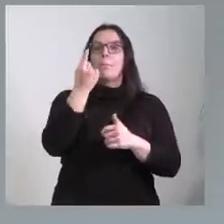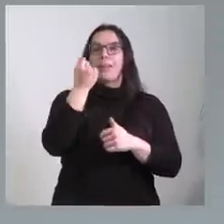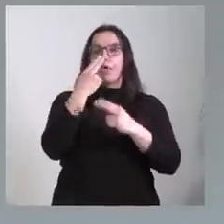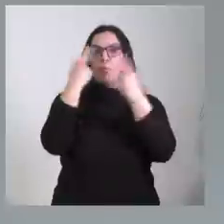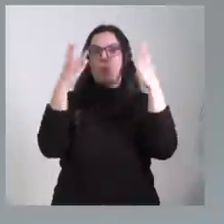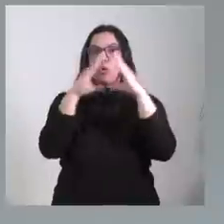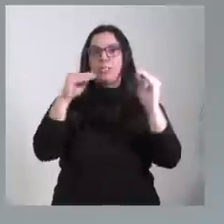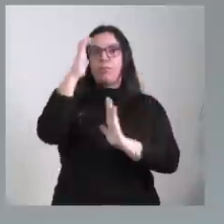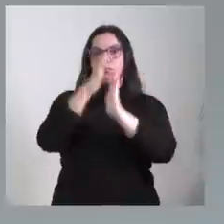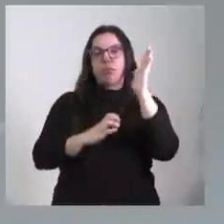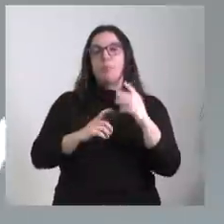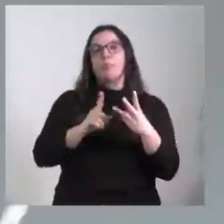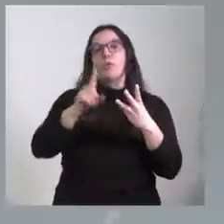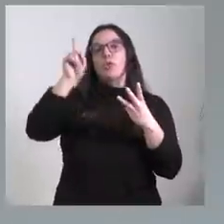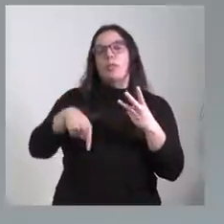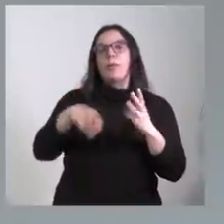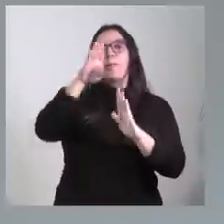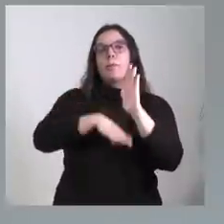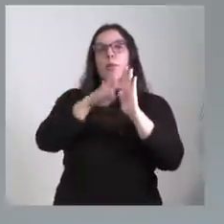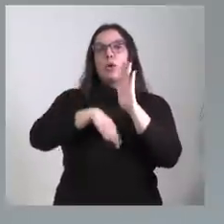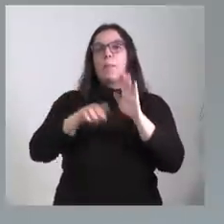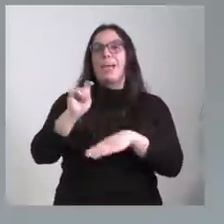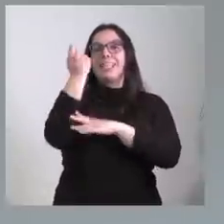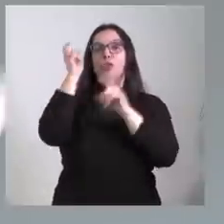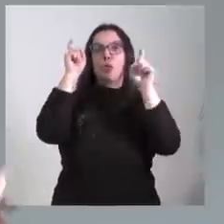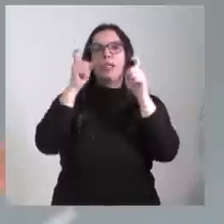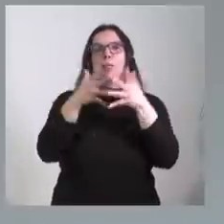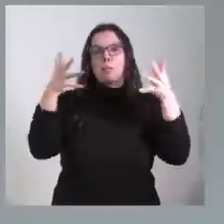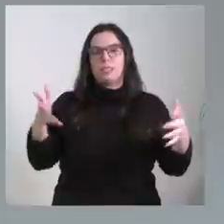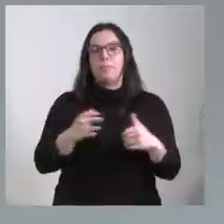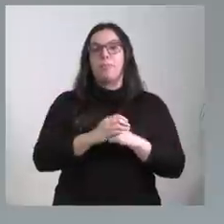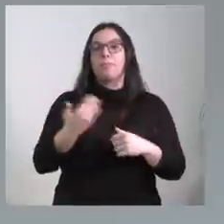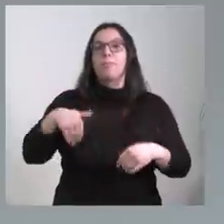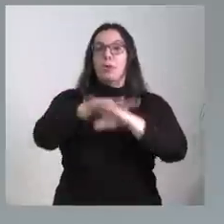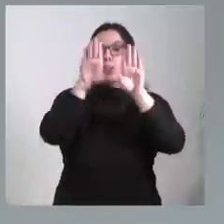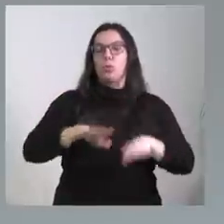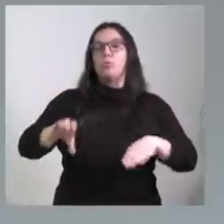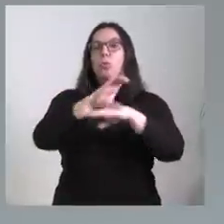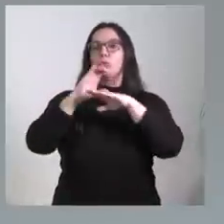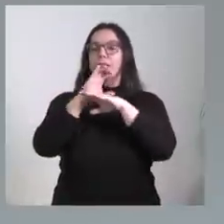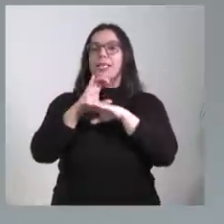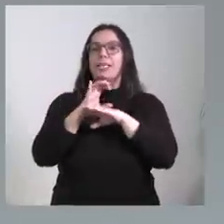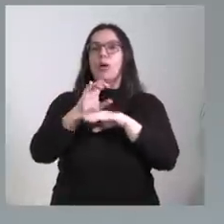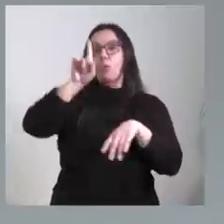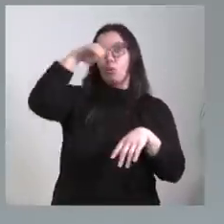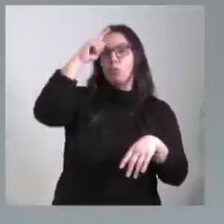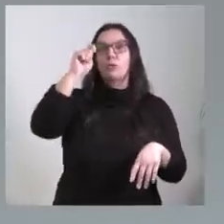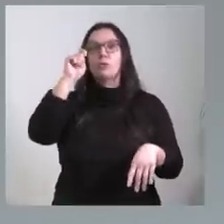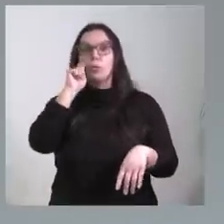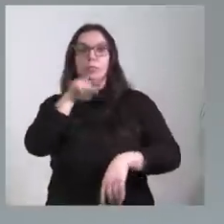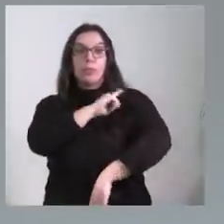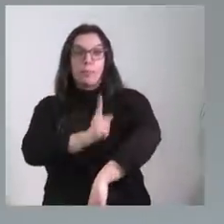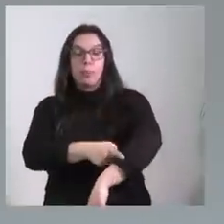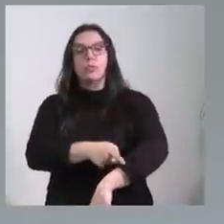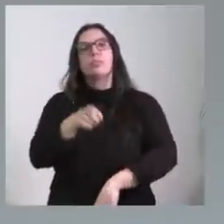universitarios o la ampliación del programa de éxito educativo y para finalizar en el caso de la consejería de tu cultura turismo y deporte